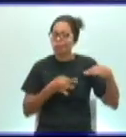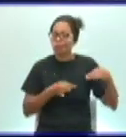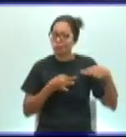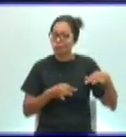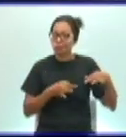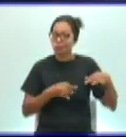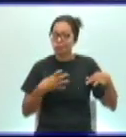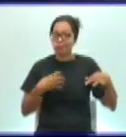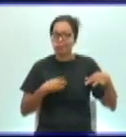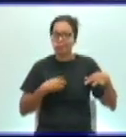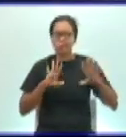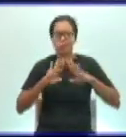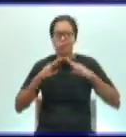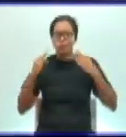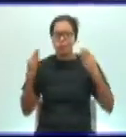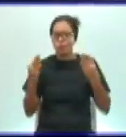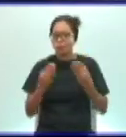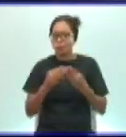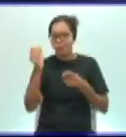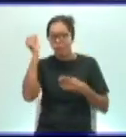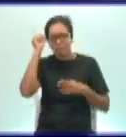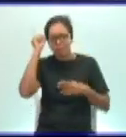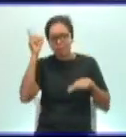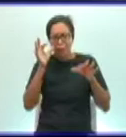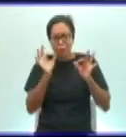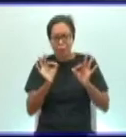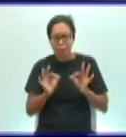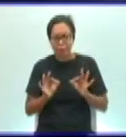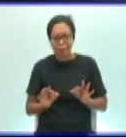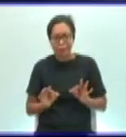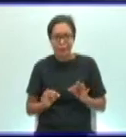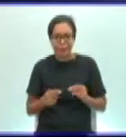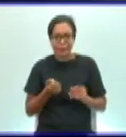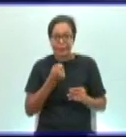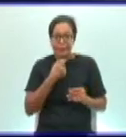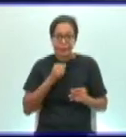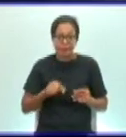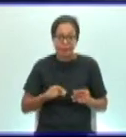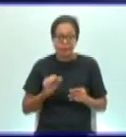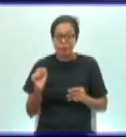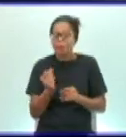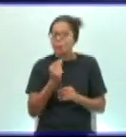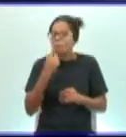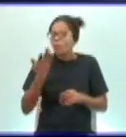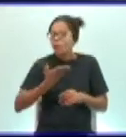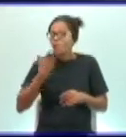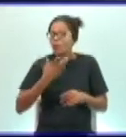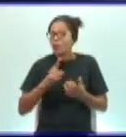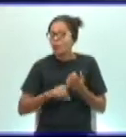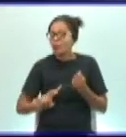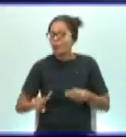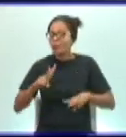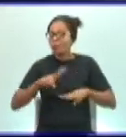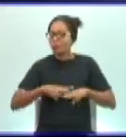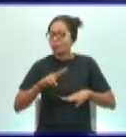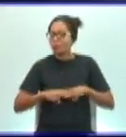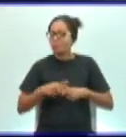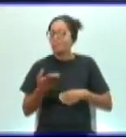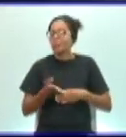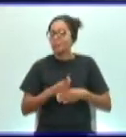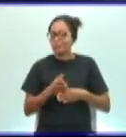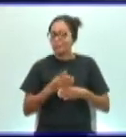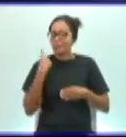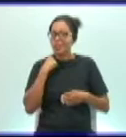concreta, sobre todo cuando hablamos de la primera declaración de La Habana, por lo que significó en 1960 para la continuidad de